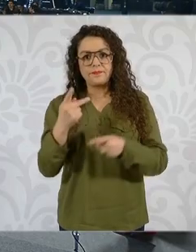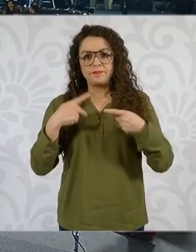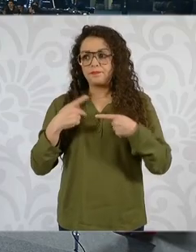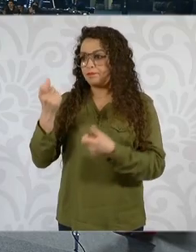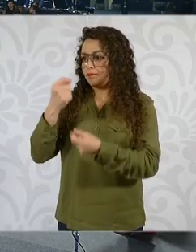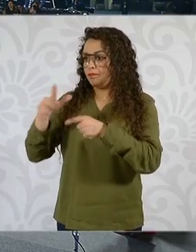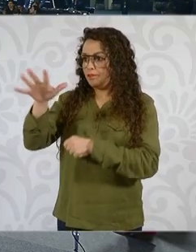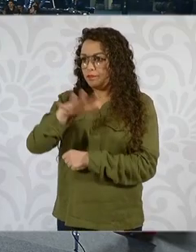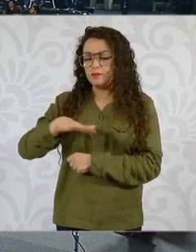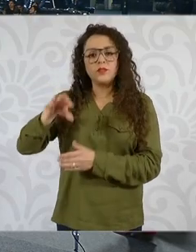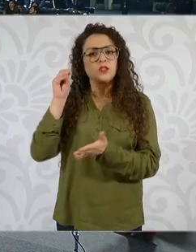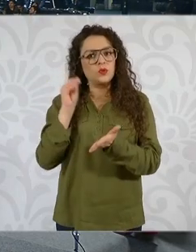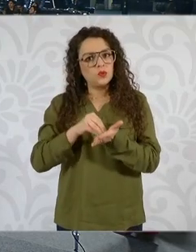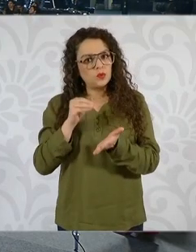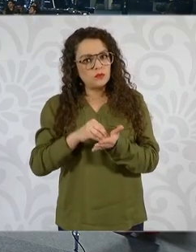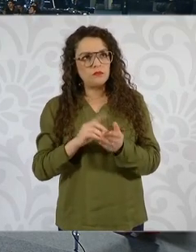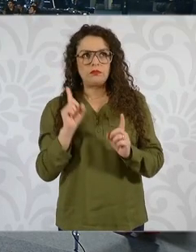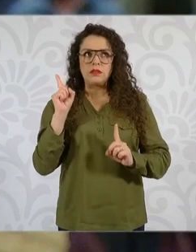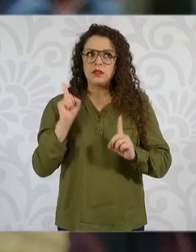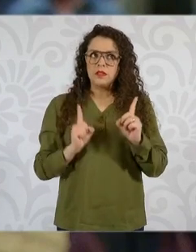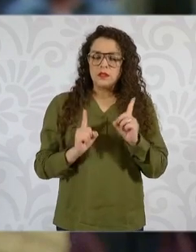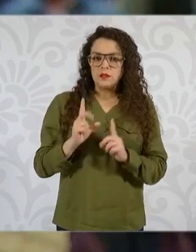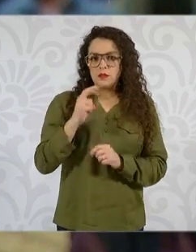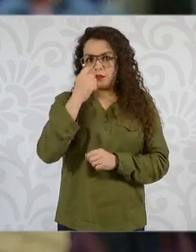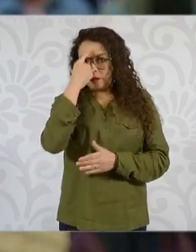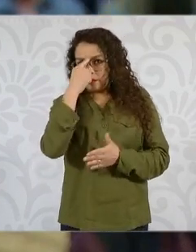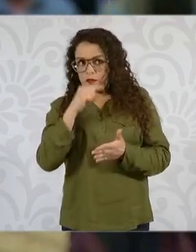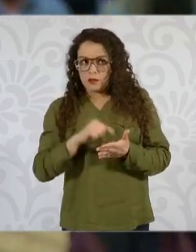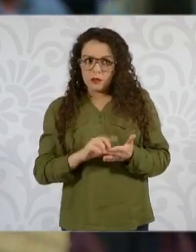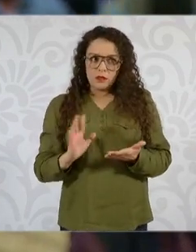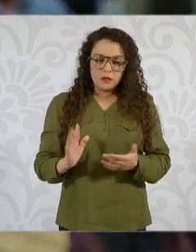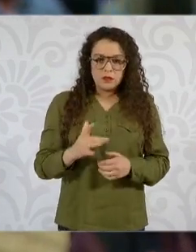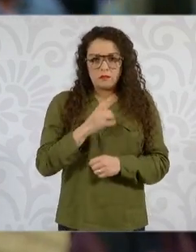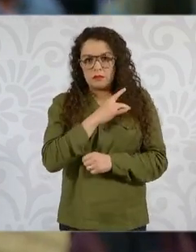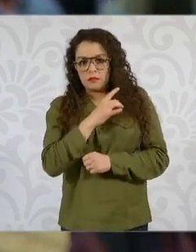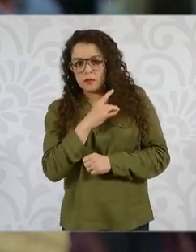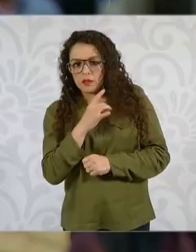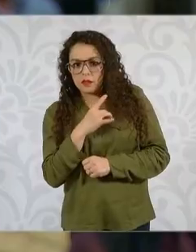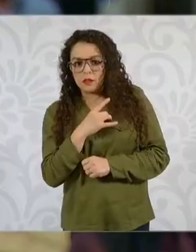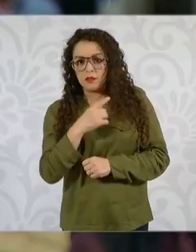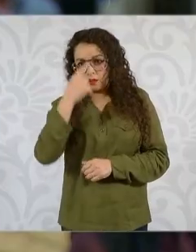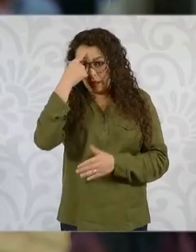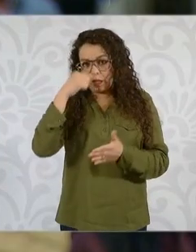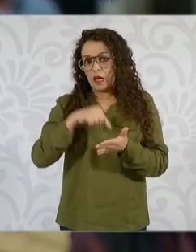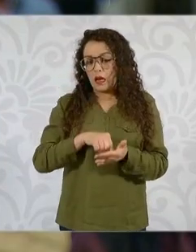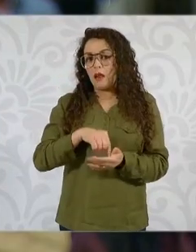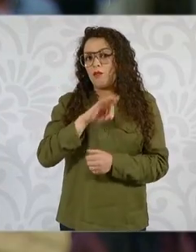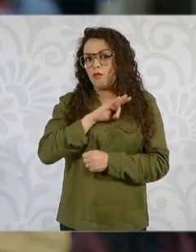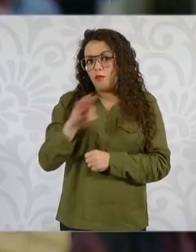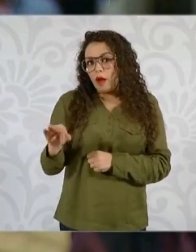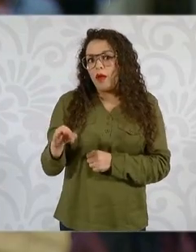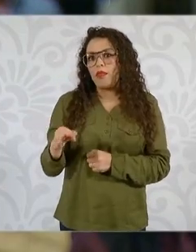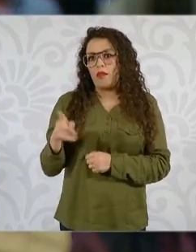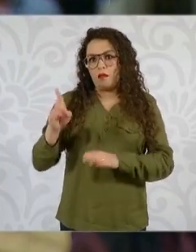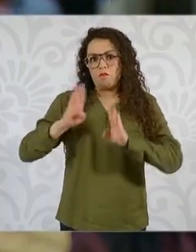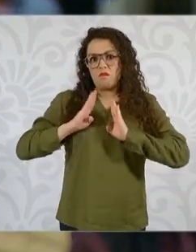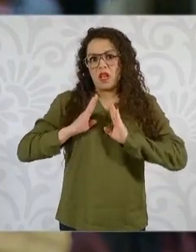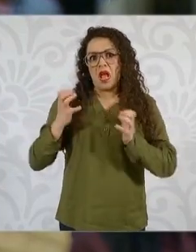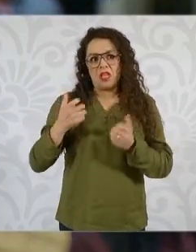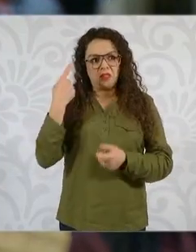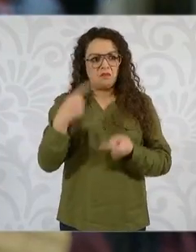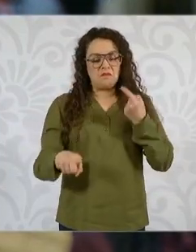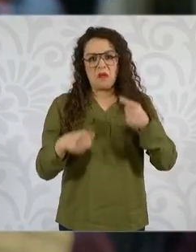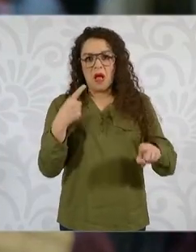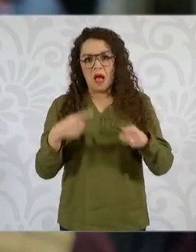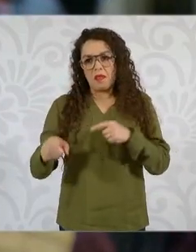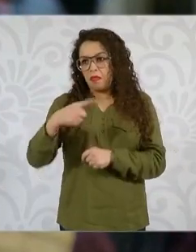está incisivo en esa parte y se cree que pues la militarización aún existe o va a existir ya